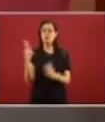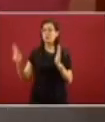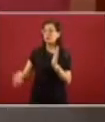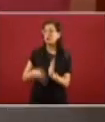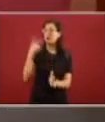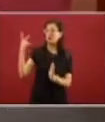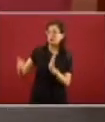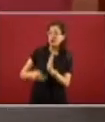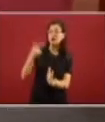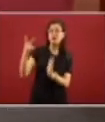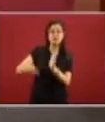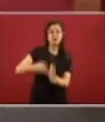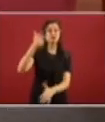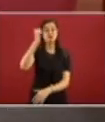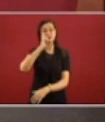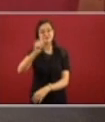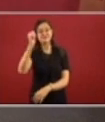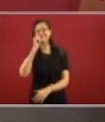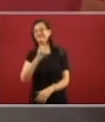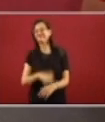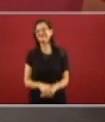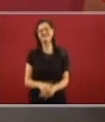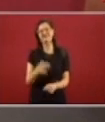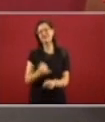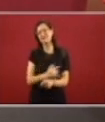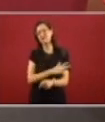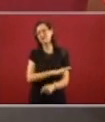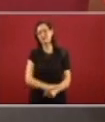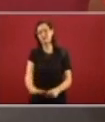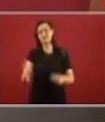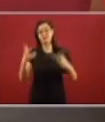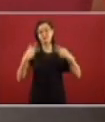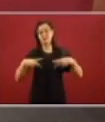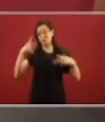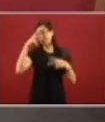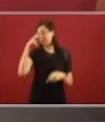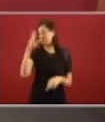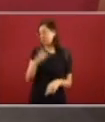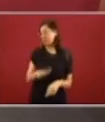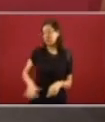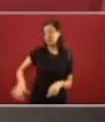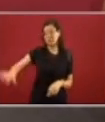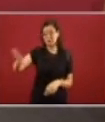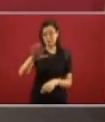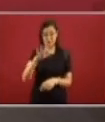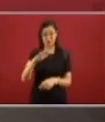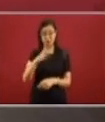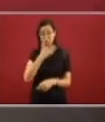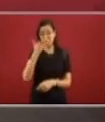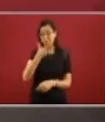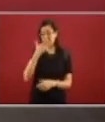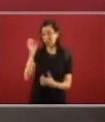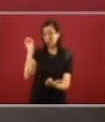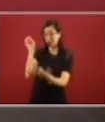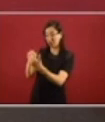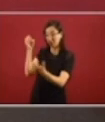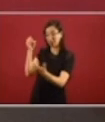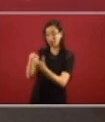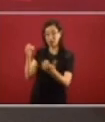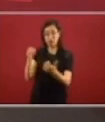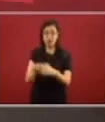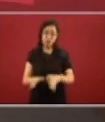Menos al pueblo de México en la circunstancia actual, que es un